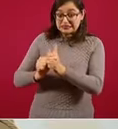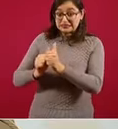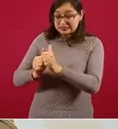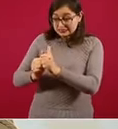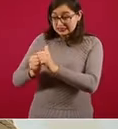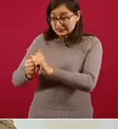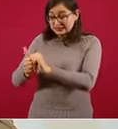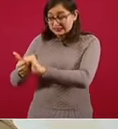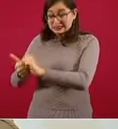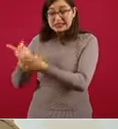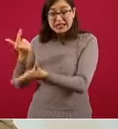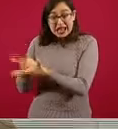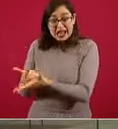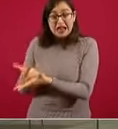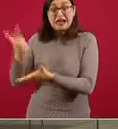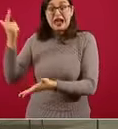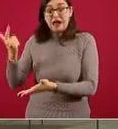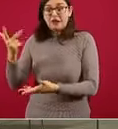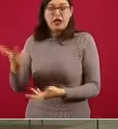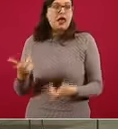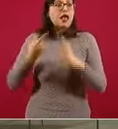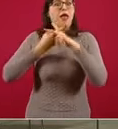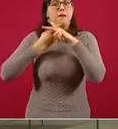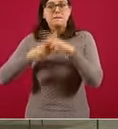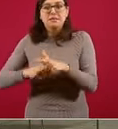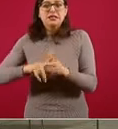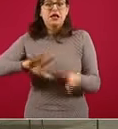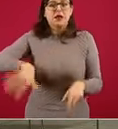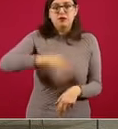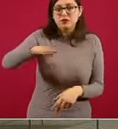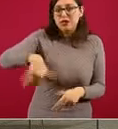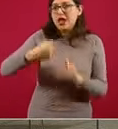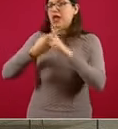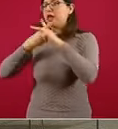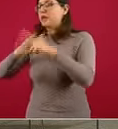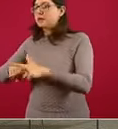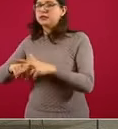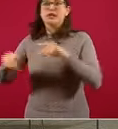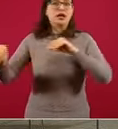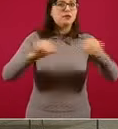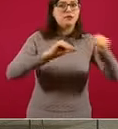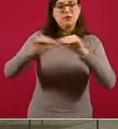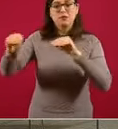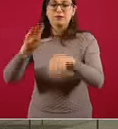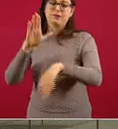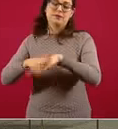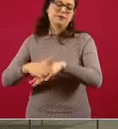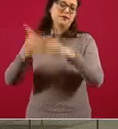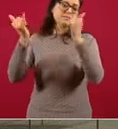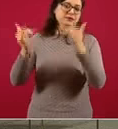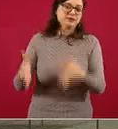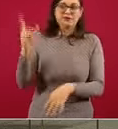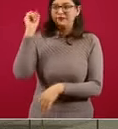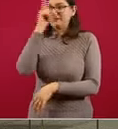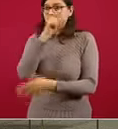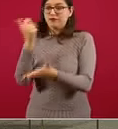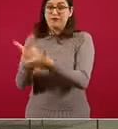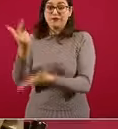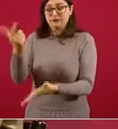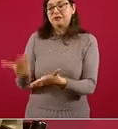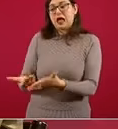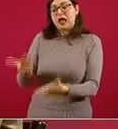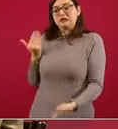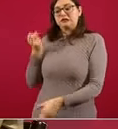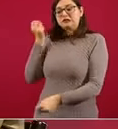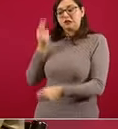3 horas de espera, de movilidad, sean mucho más difíciles, ¿no? Entonces, mucho mejor utilizar estas 3 horas en una situación de